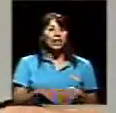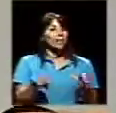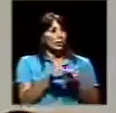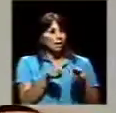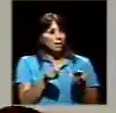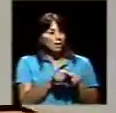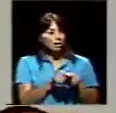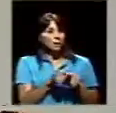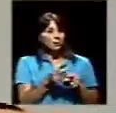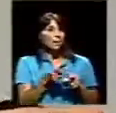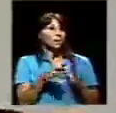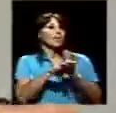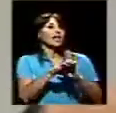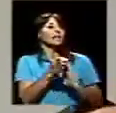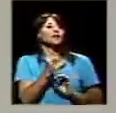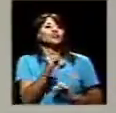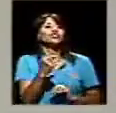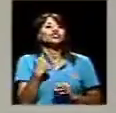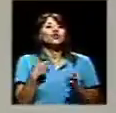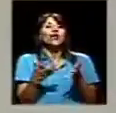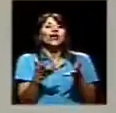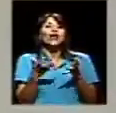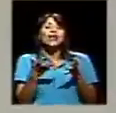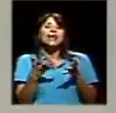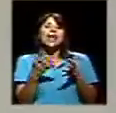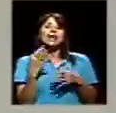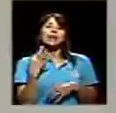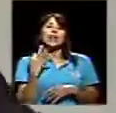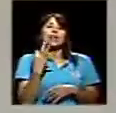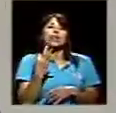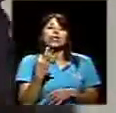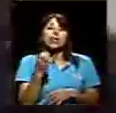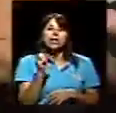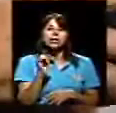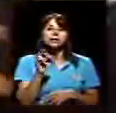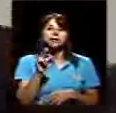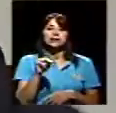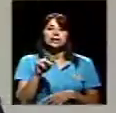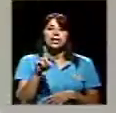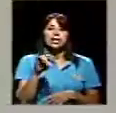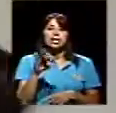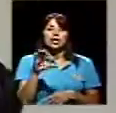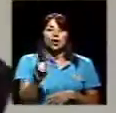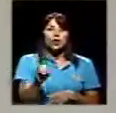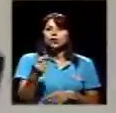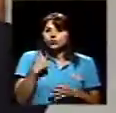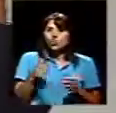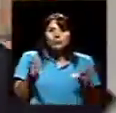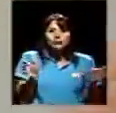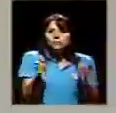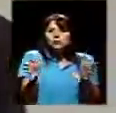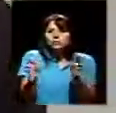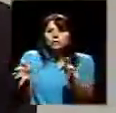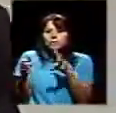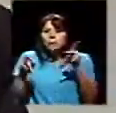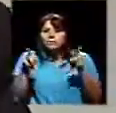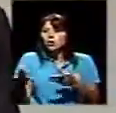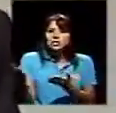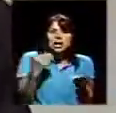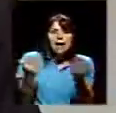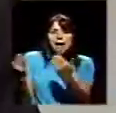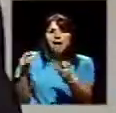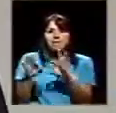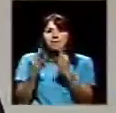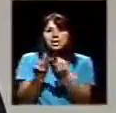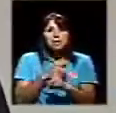incluso digamos, si yo quería ser el síndico de, yo iba y movía y llevaba a mis parientes, bueno, y ahora yo no voy a ser el síndico de nada. Entonces